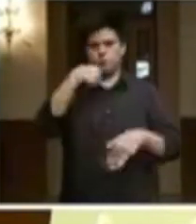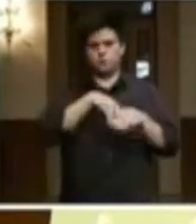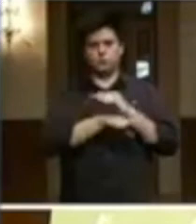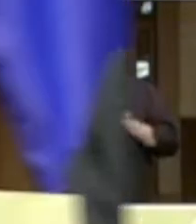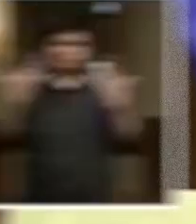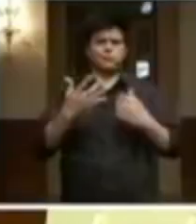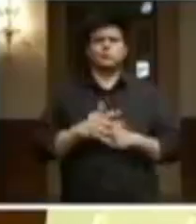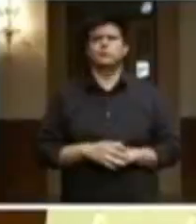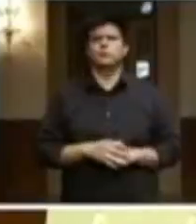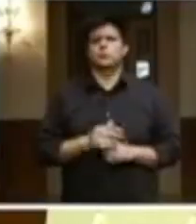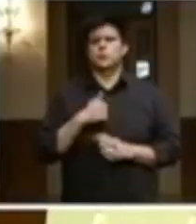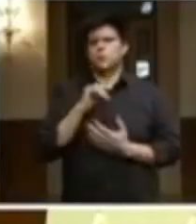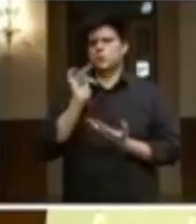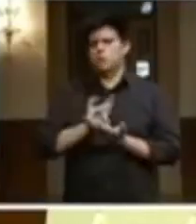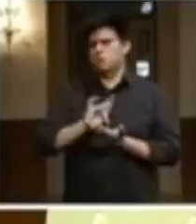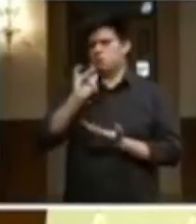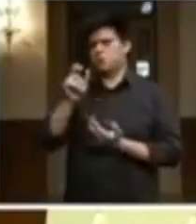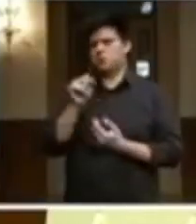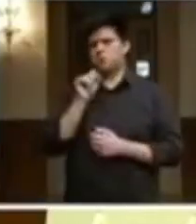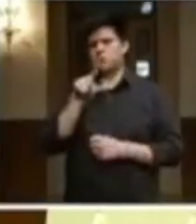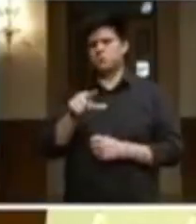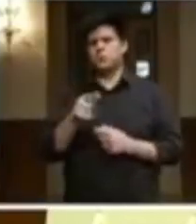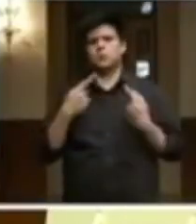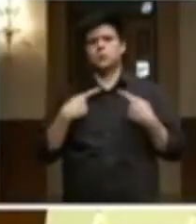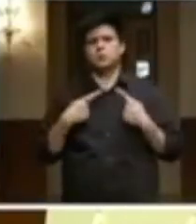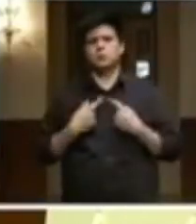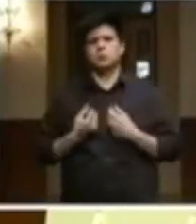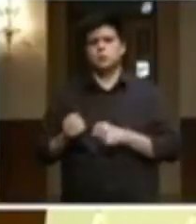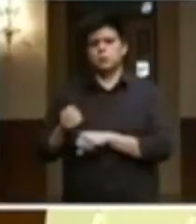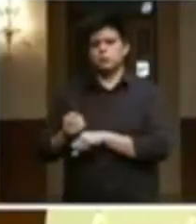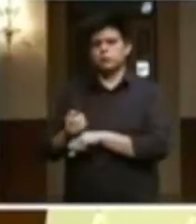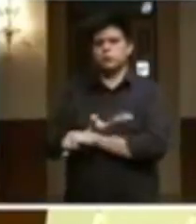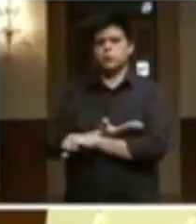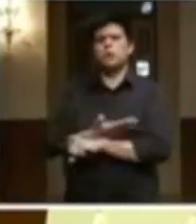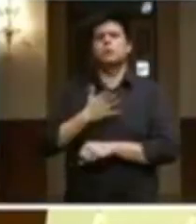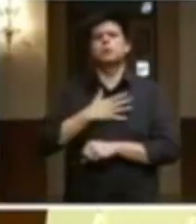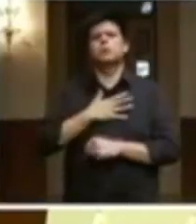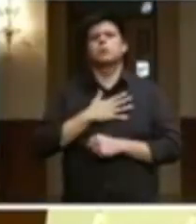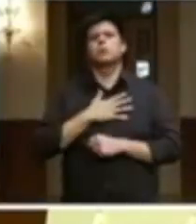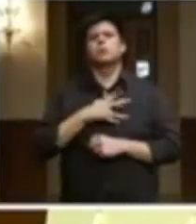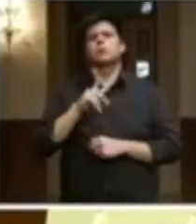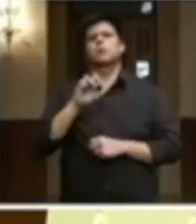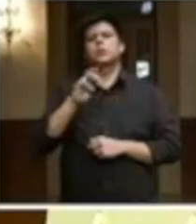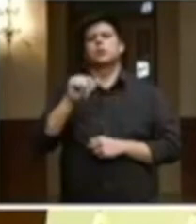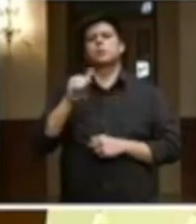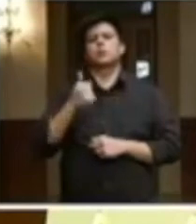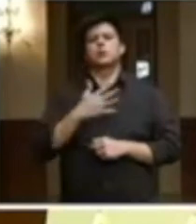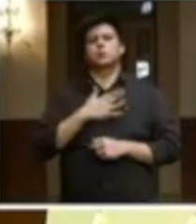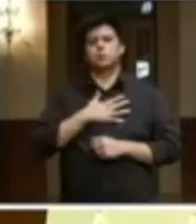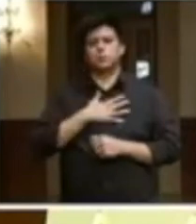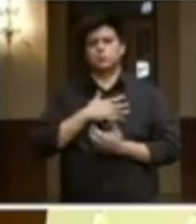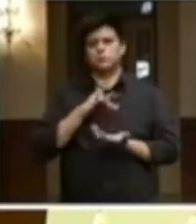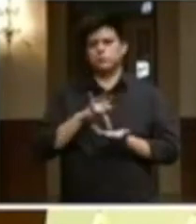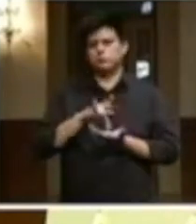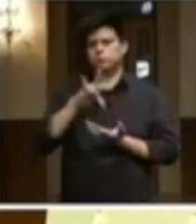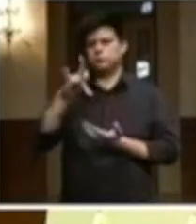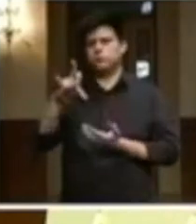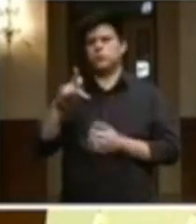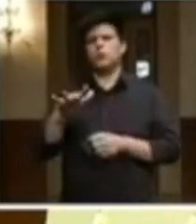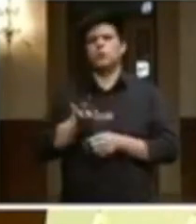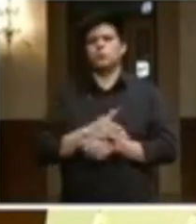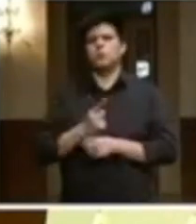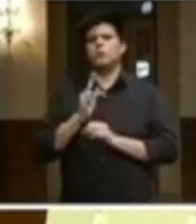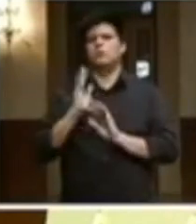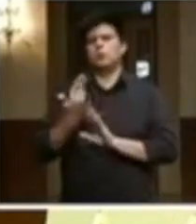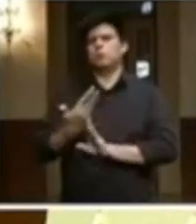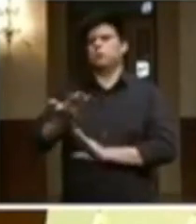inclusive. Inclusive con la persona que me donó a mí, estoy muy agradecido, porque creo que ya había donado